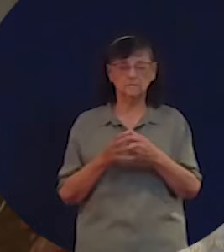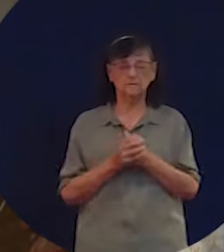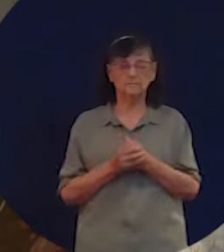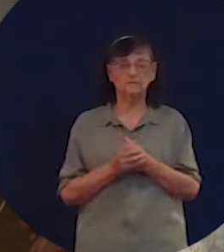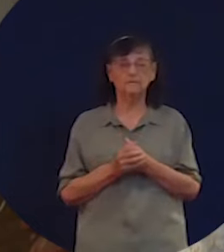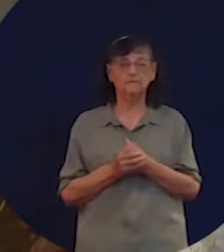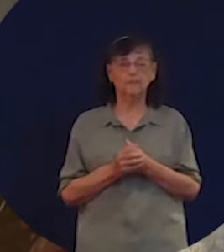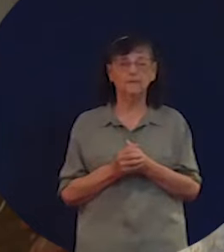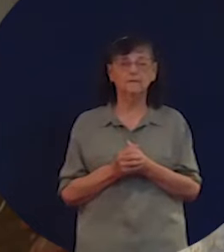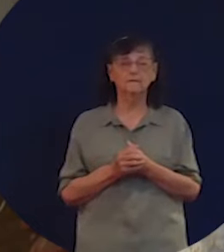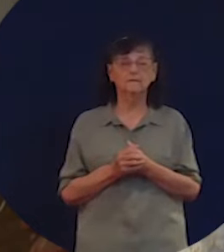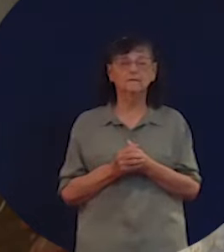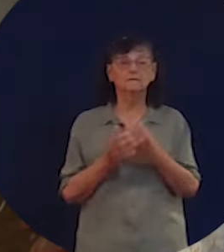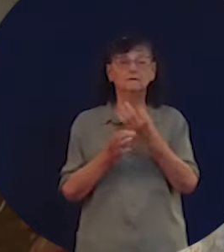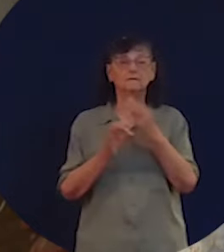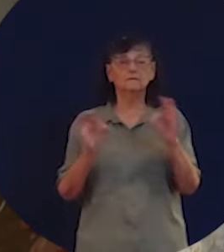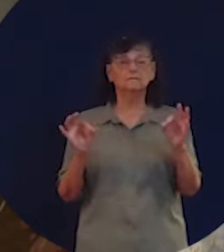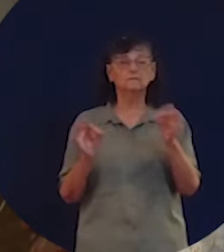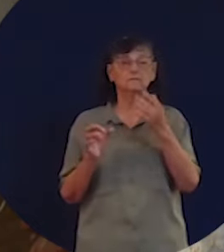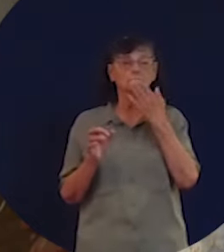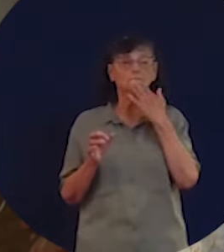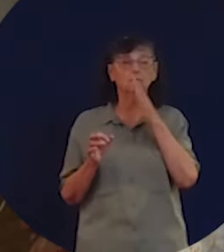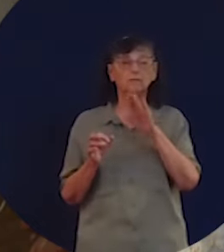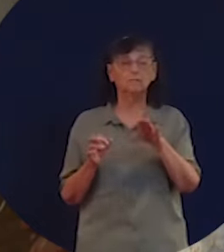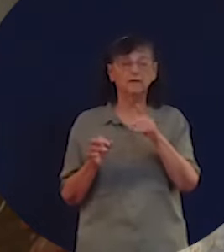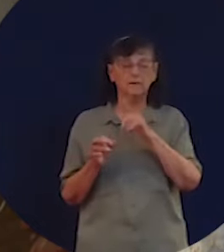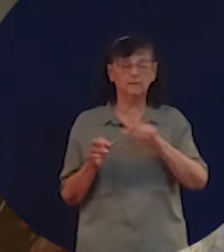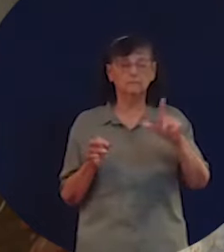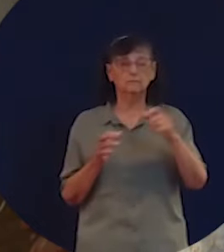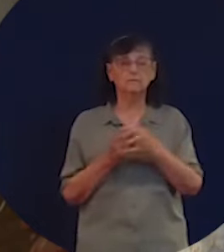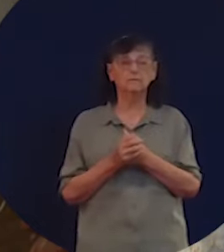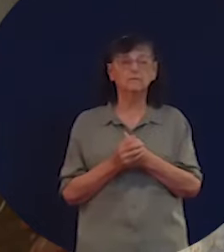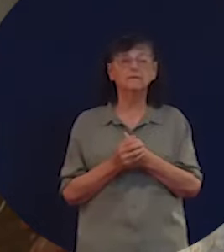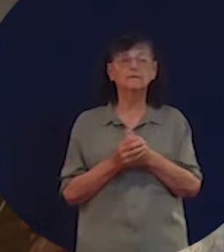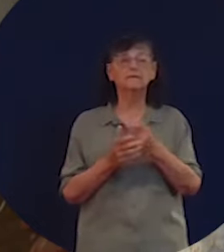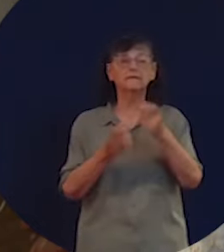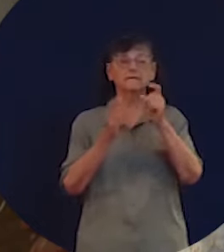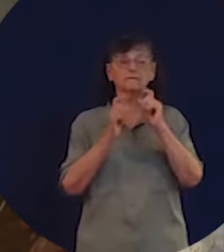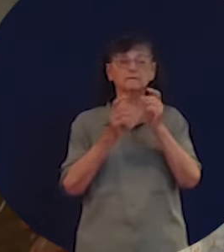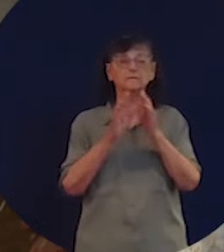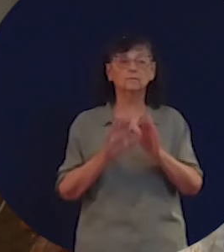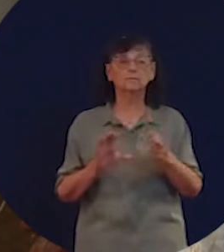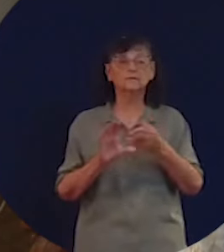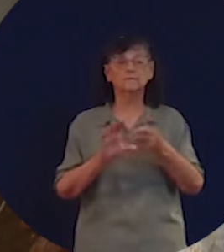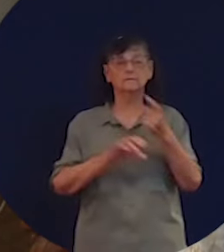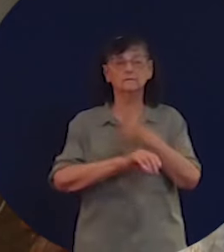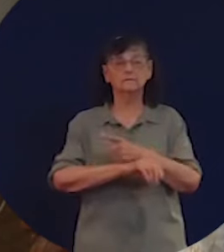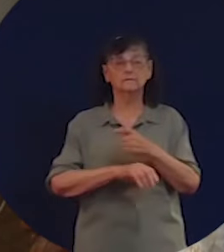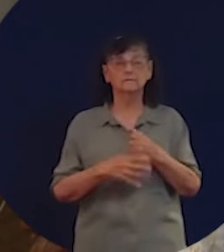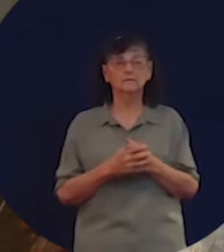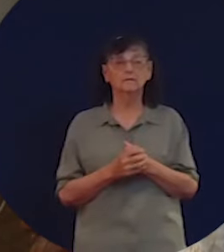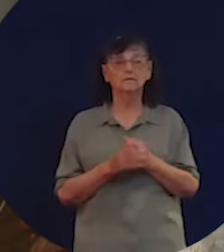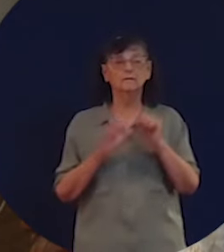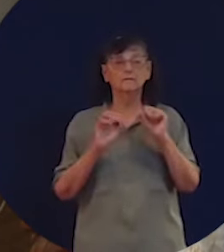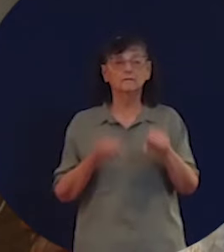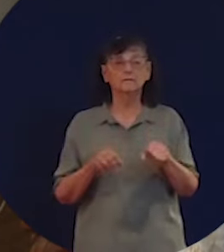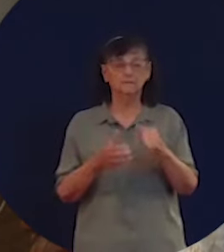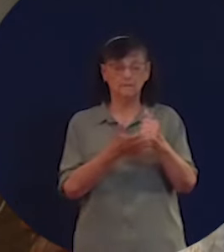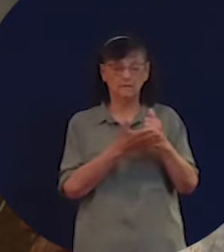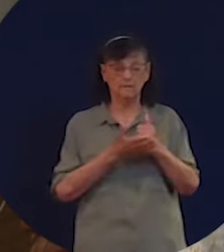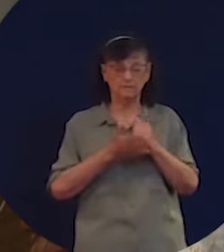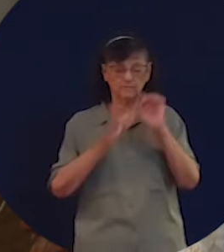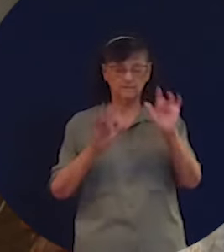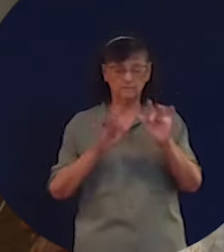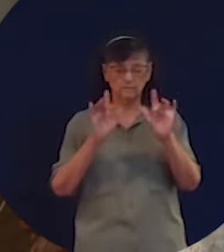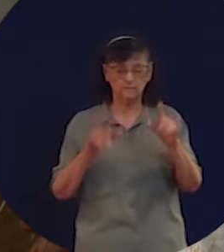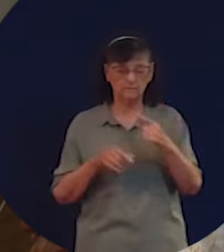líbranos del mal. Líbranos de todos los males, Señor, y concédenos la paz en nuestros días, para que, ayudados por